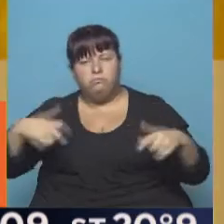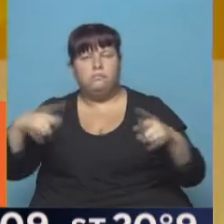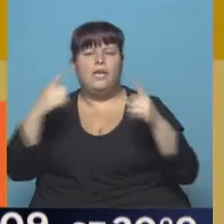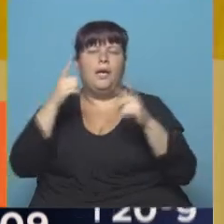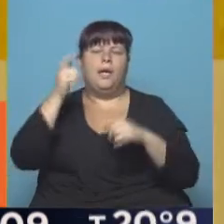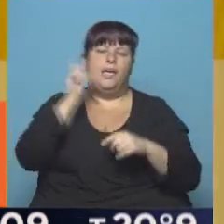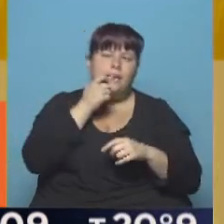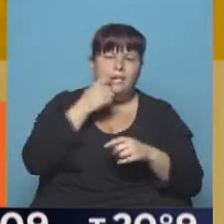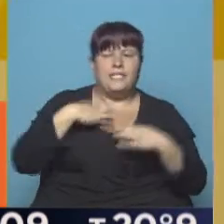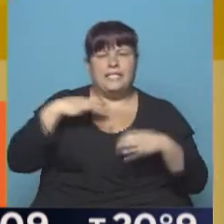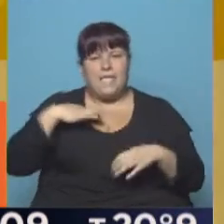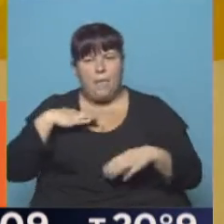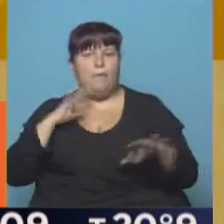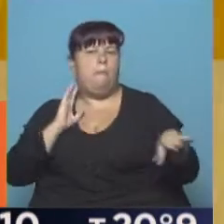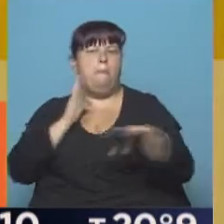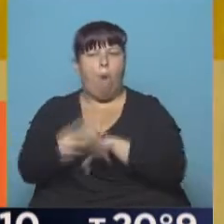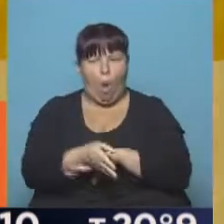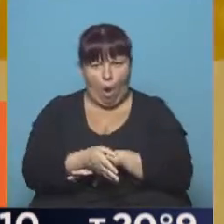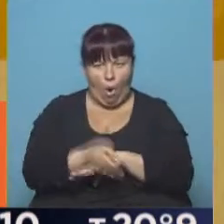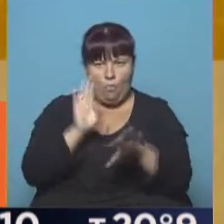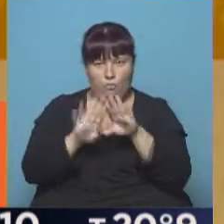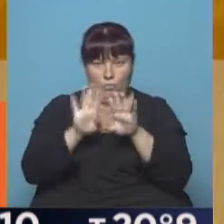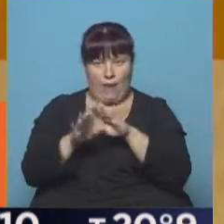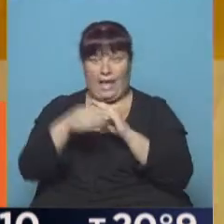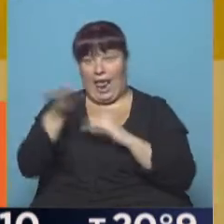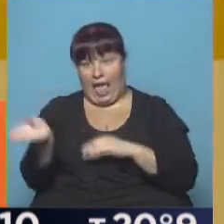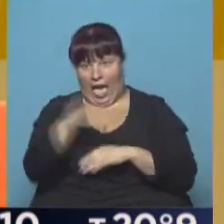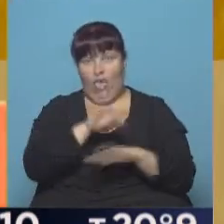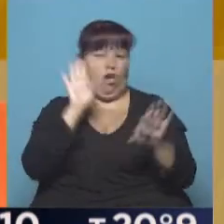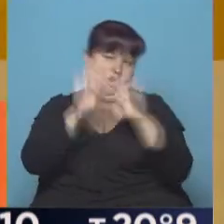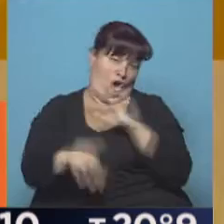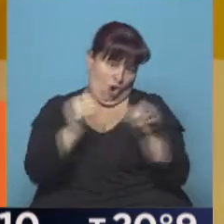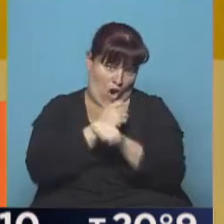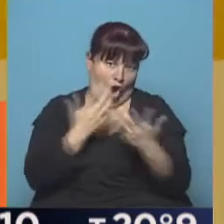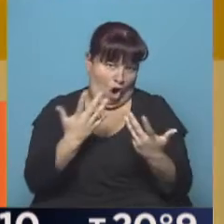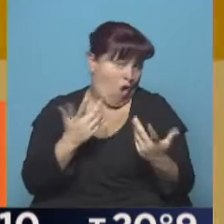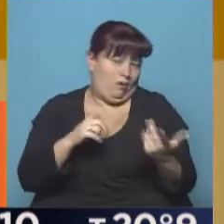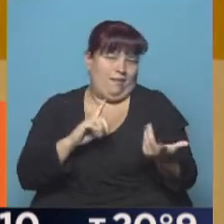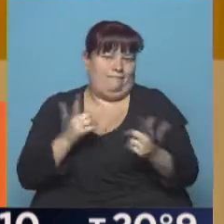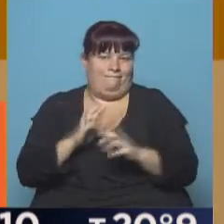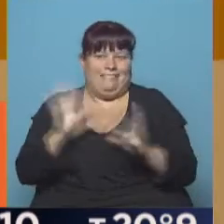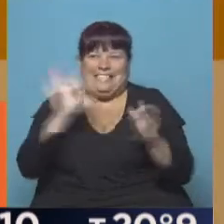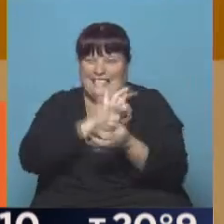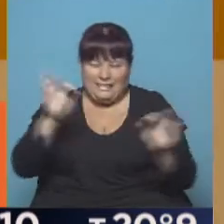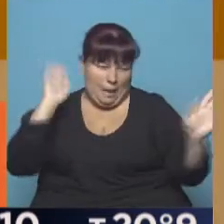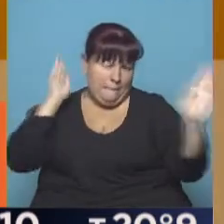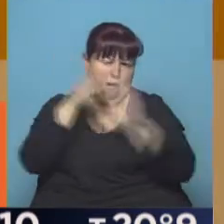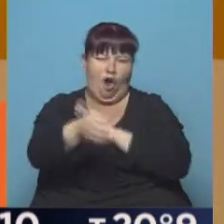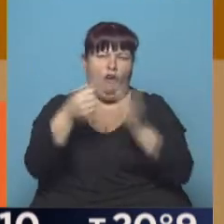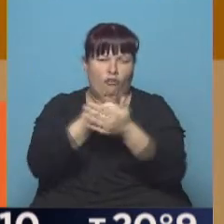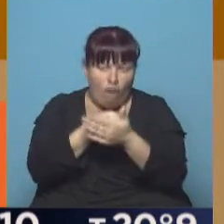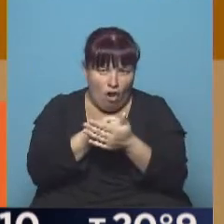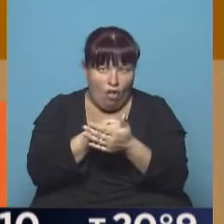algunos agentes de civil ingresaron por esta puerta lateral la rompieron por supuesto no había absolutamente nadie ingresaron hasta el fondo